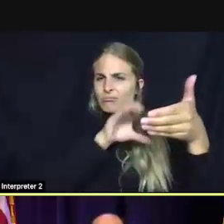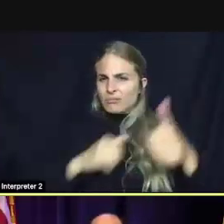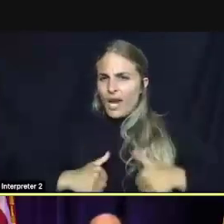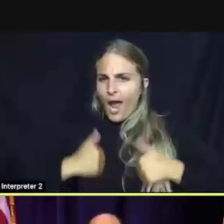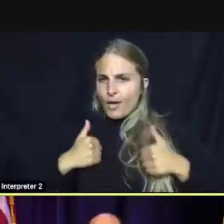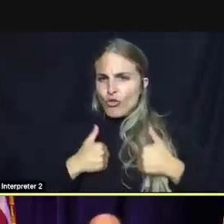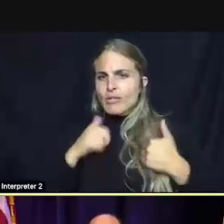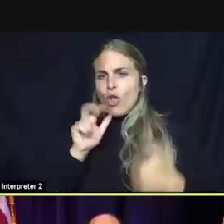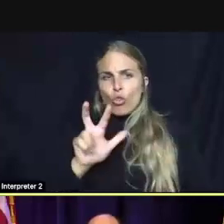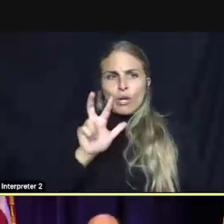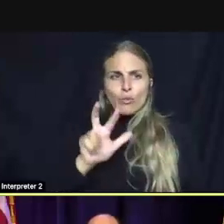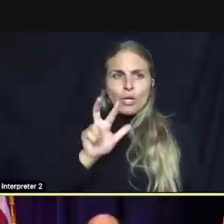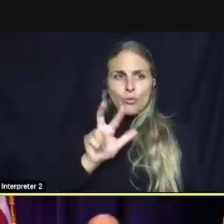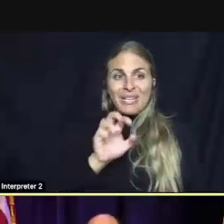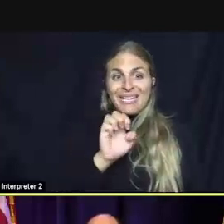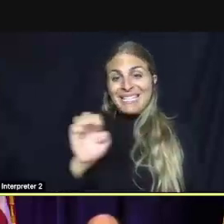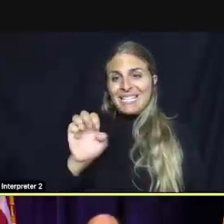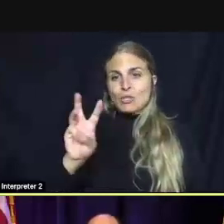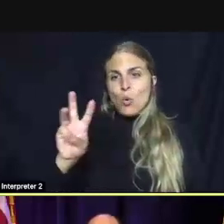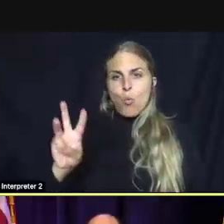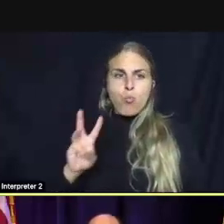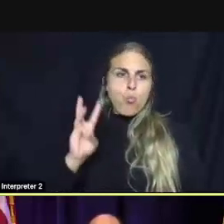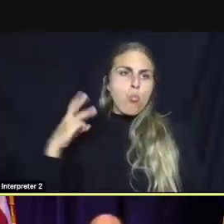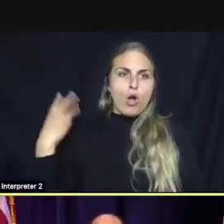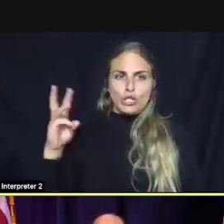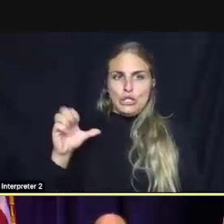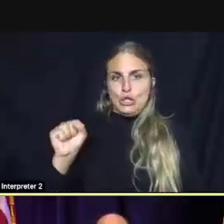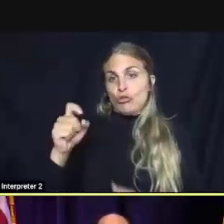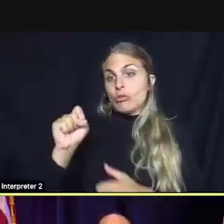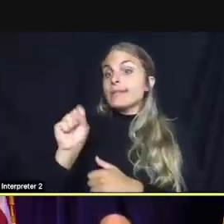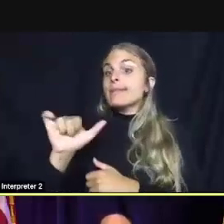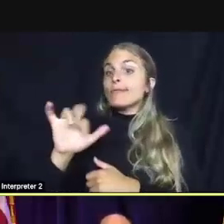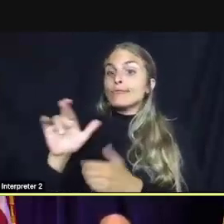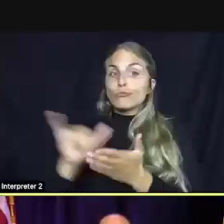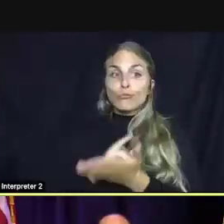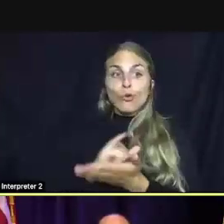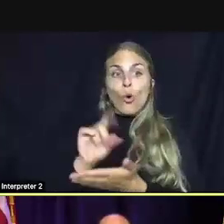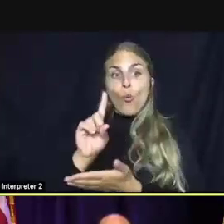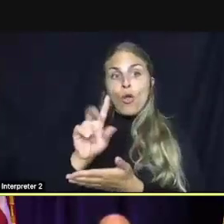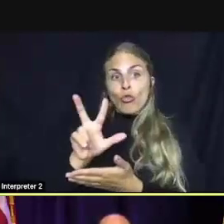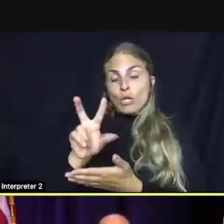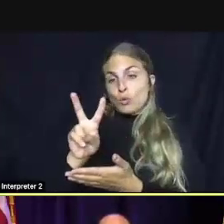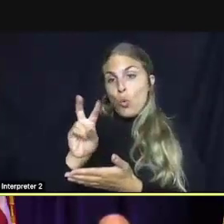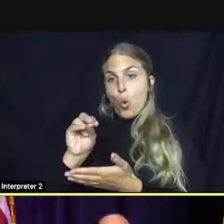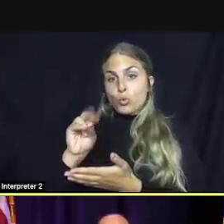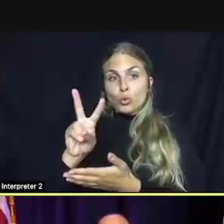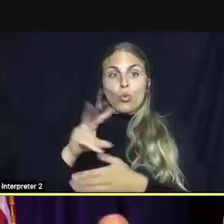York, Región 3, 333 East Washington Street, Syracuse, Nueva York,